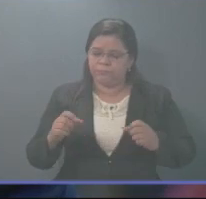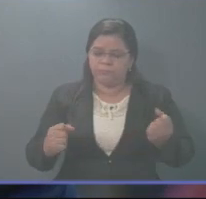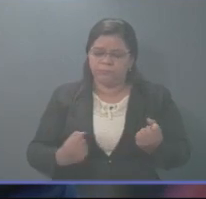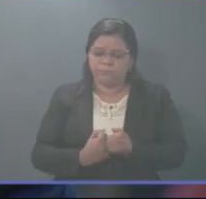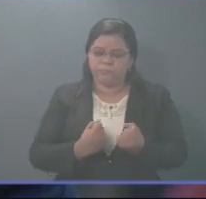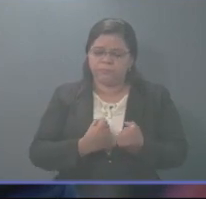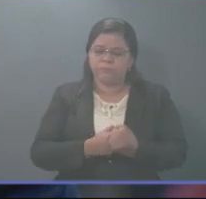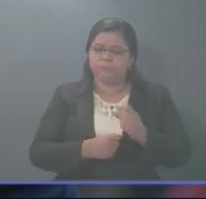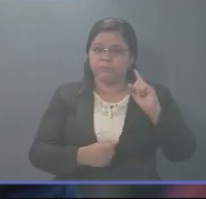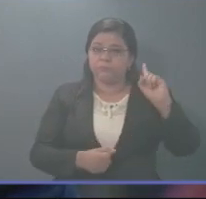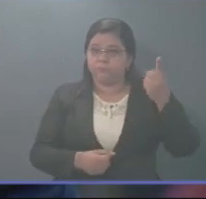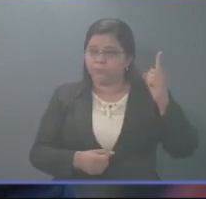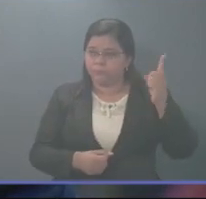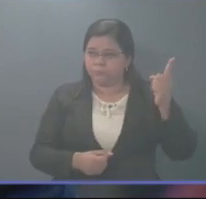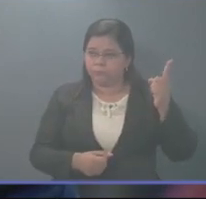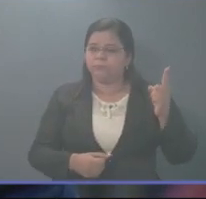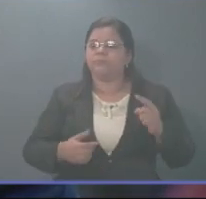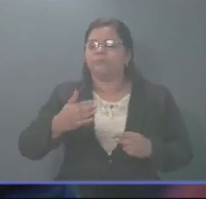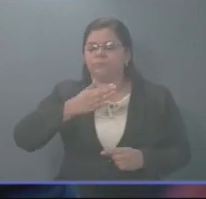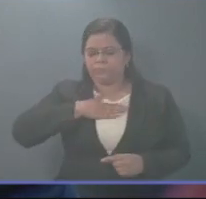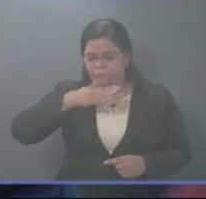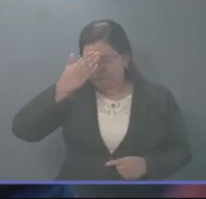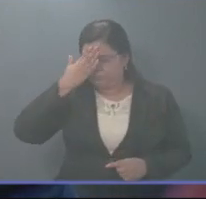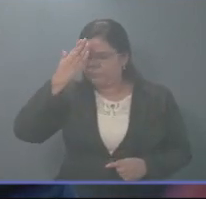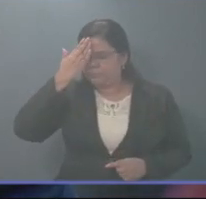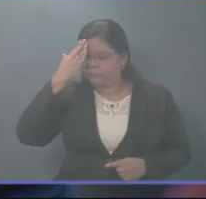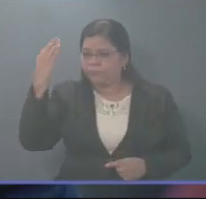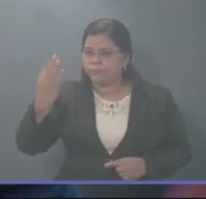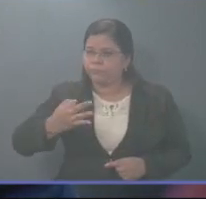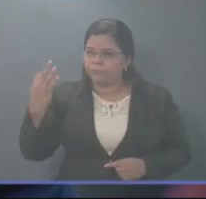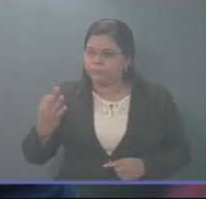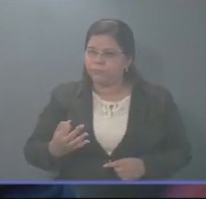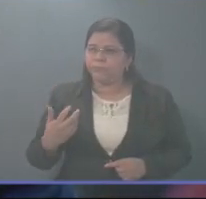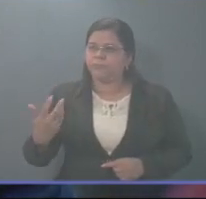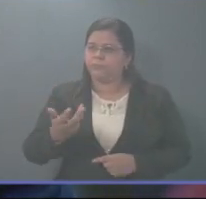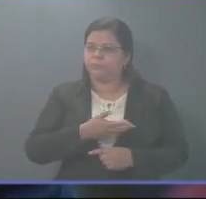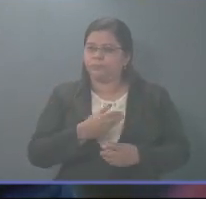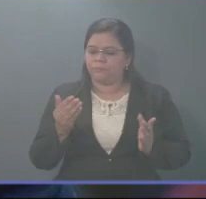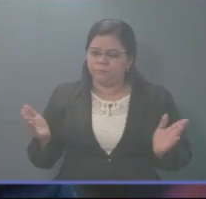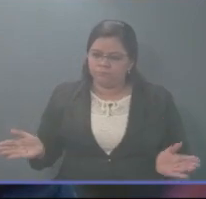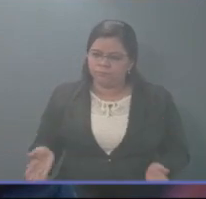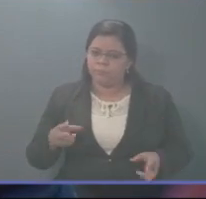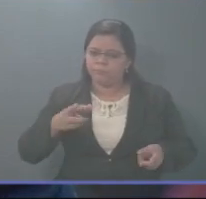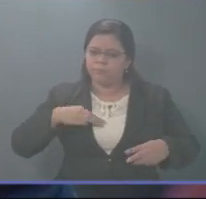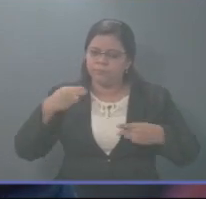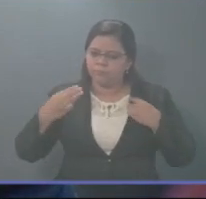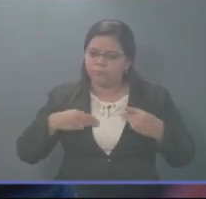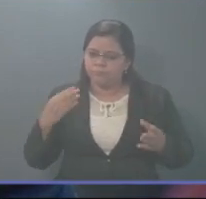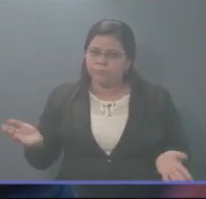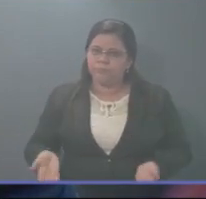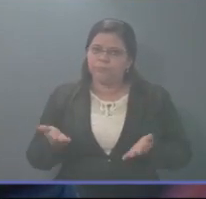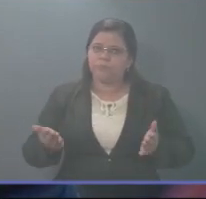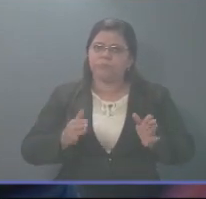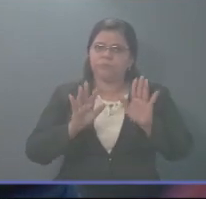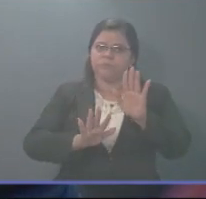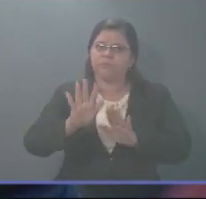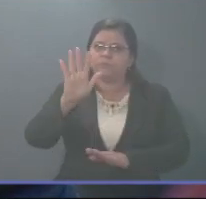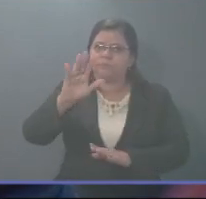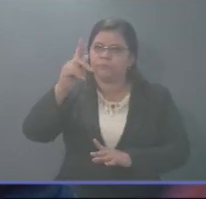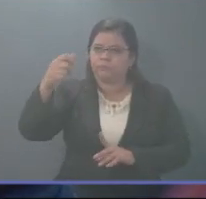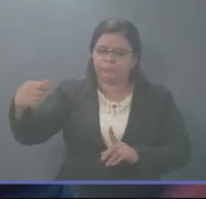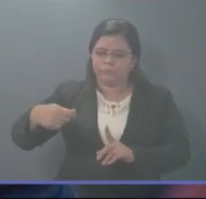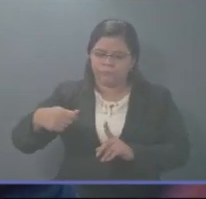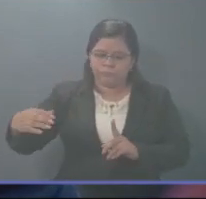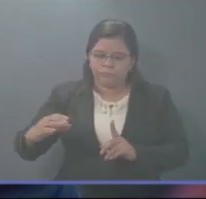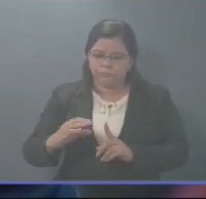apoyando al maestro. Creo que es necesario que se le dé un estímulo de 15 salarios para que ellos